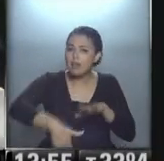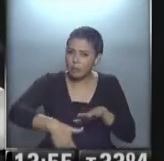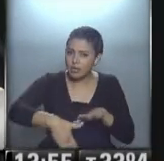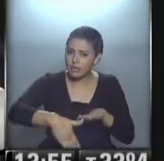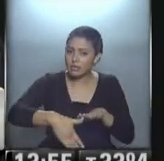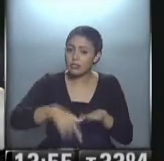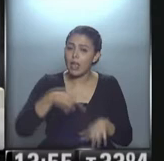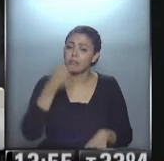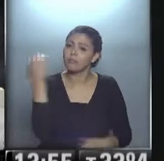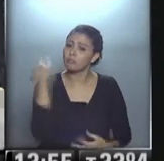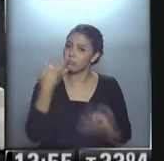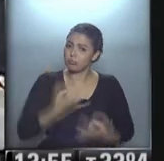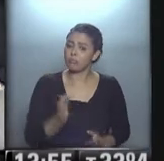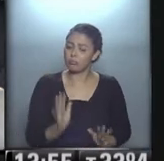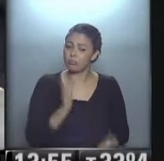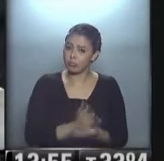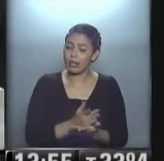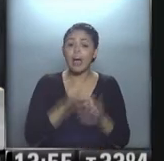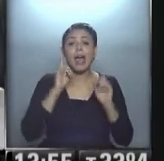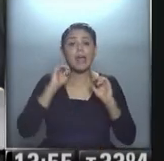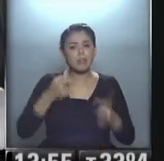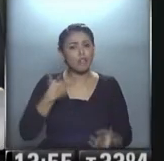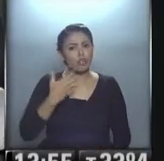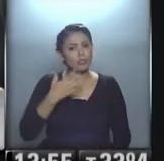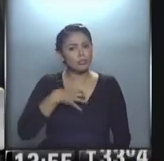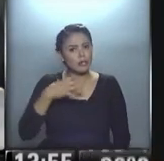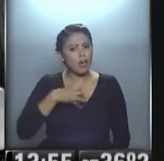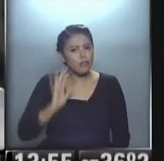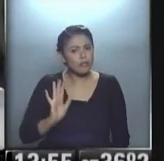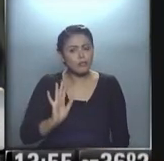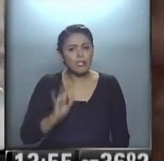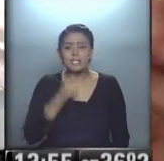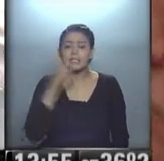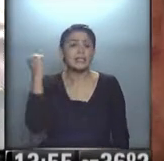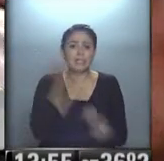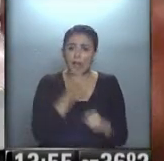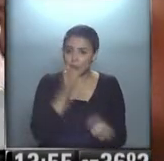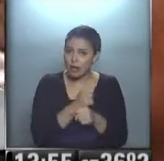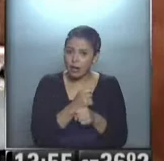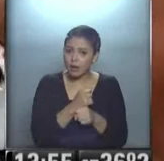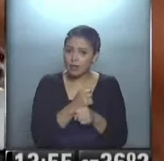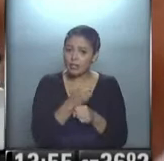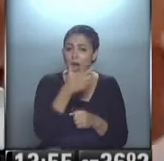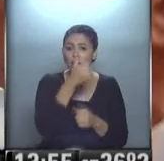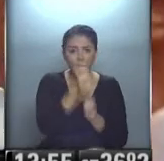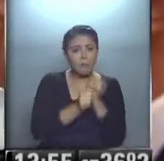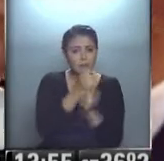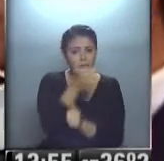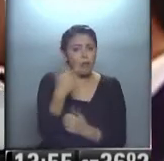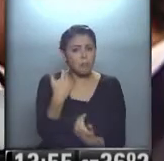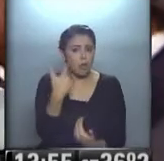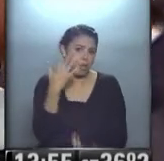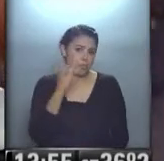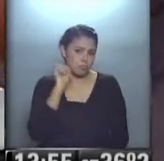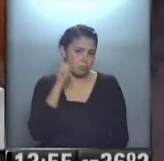muy, muy exigentes, pero estamos convencidos de que con trabajo lo van a poder llevar